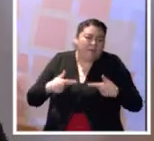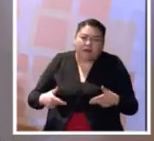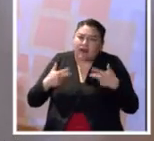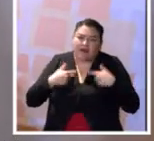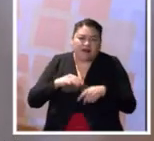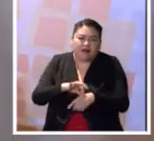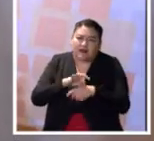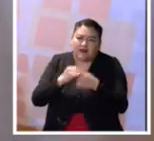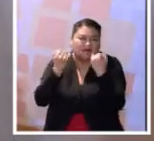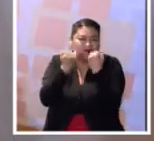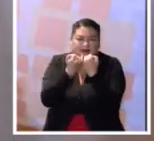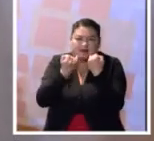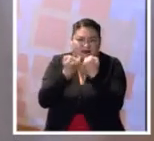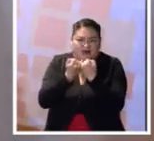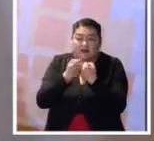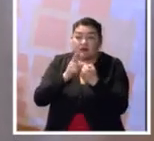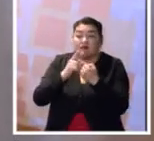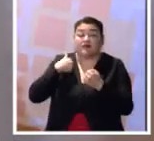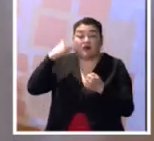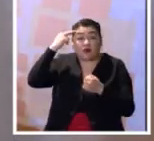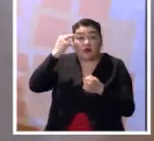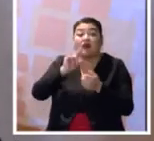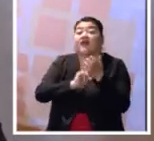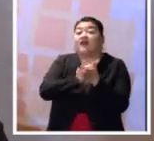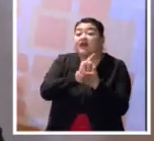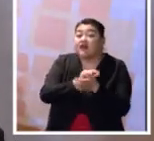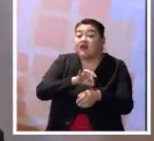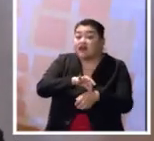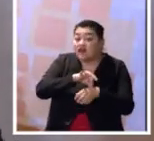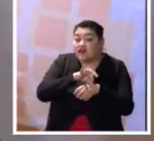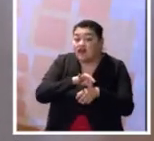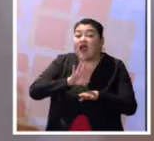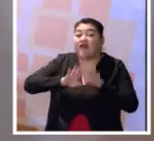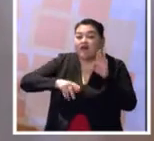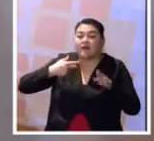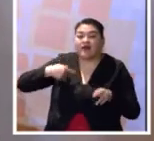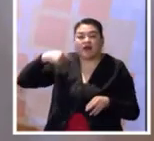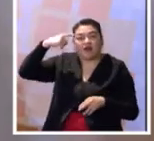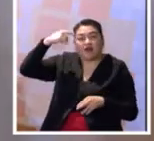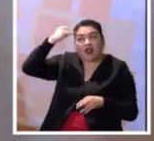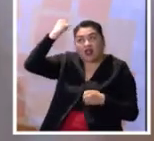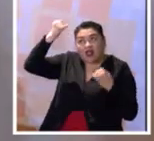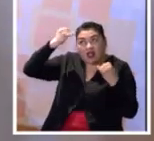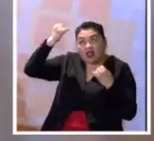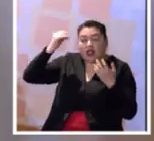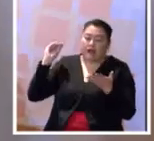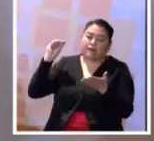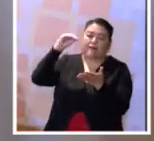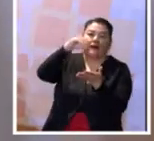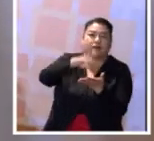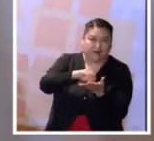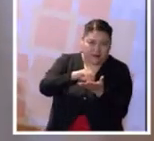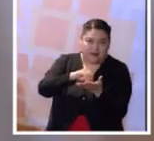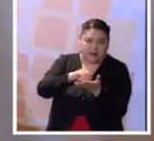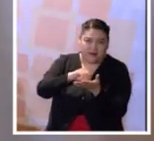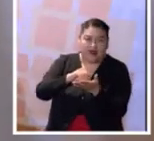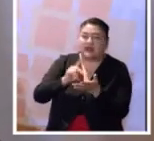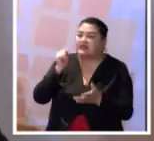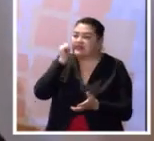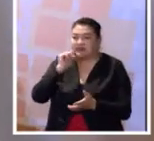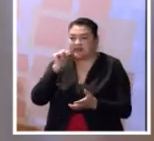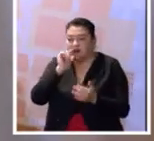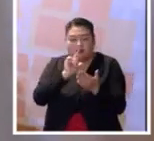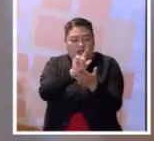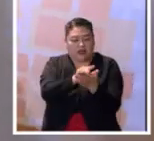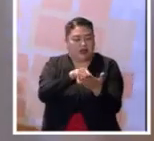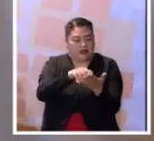dicho que hay muchos estereotipos de género. Entonces, siempre hay que ver cómo se pueden corregir esas